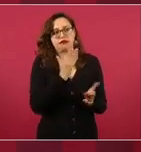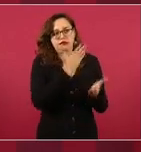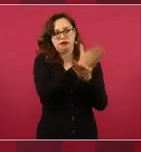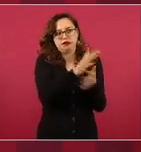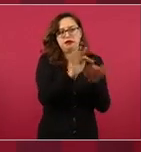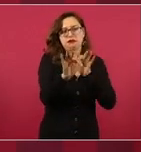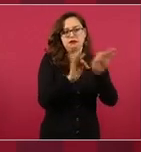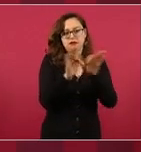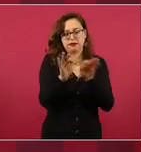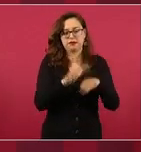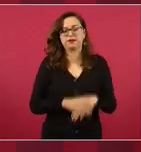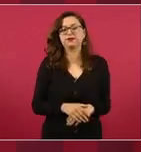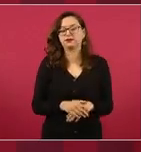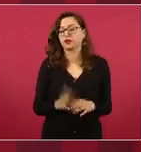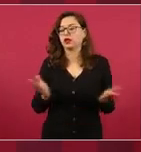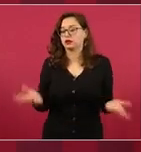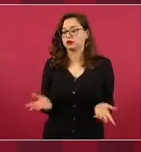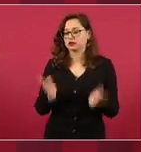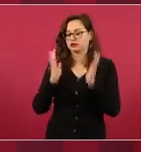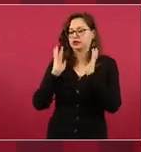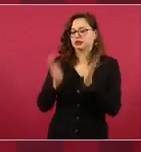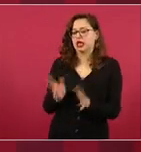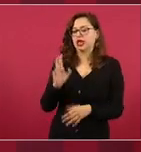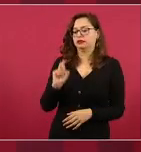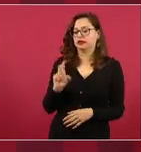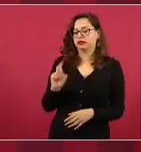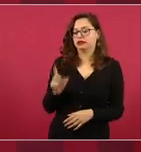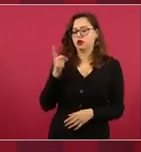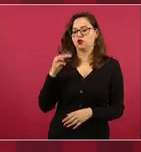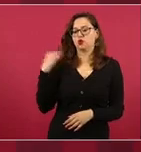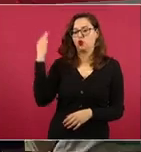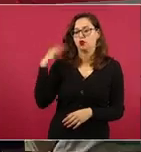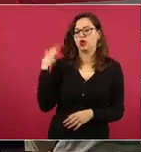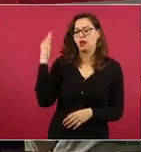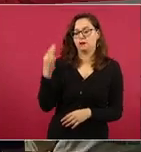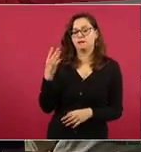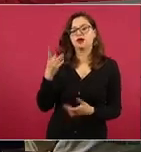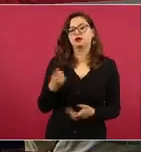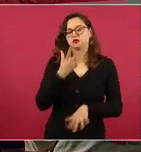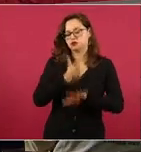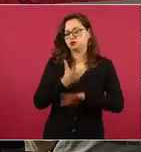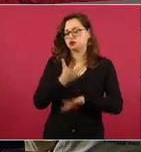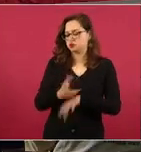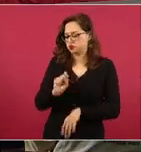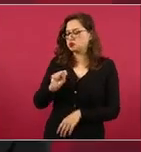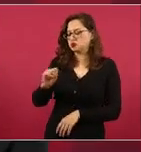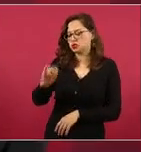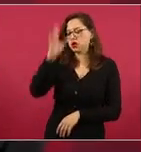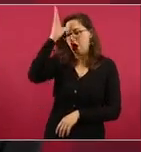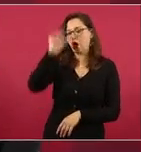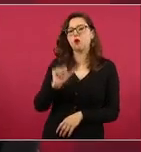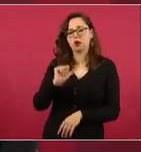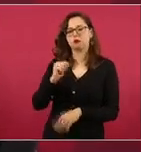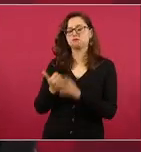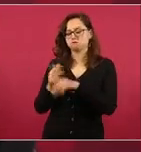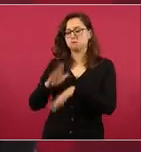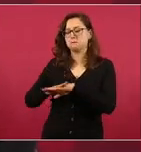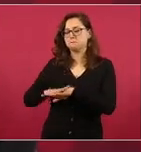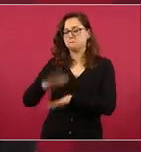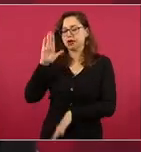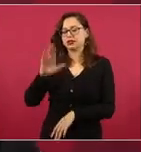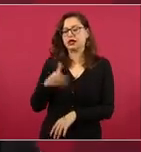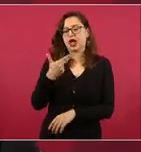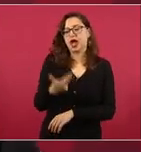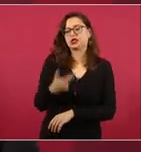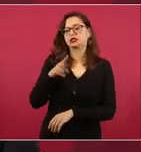marzo, incrementar en 55 mil visas H2B adicionales